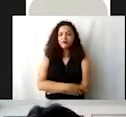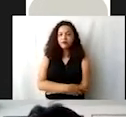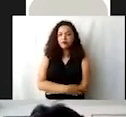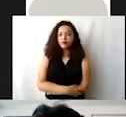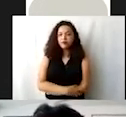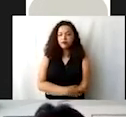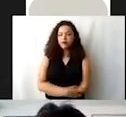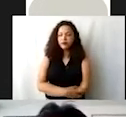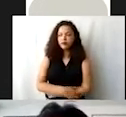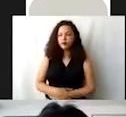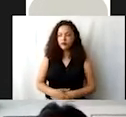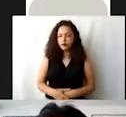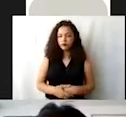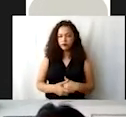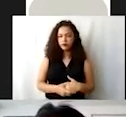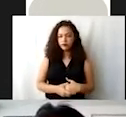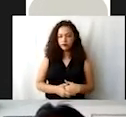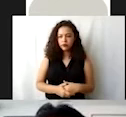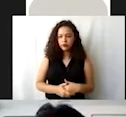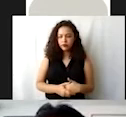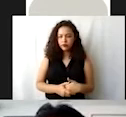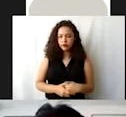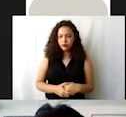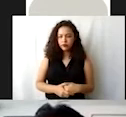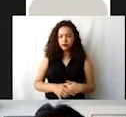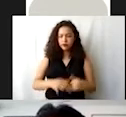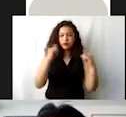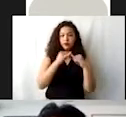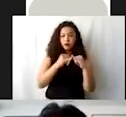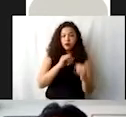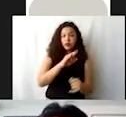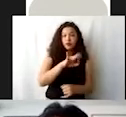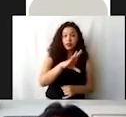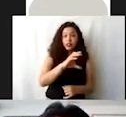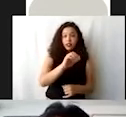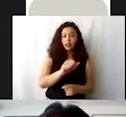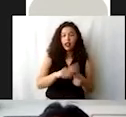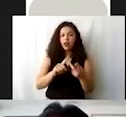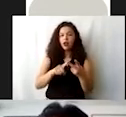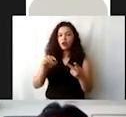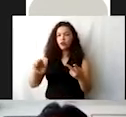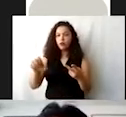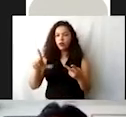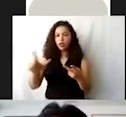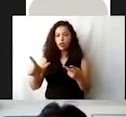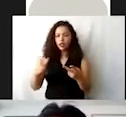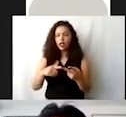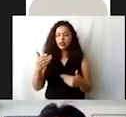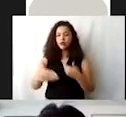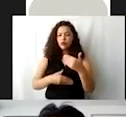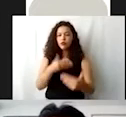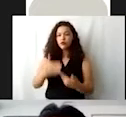y la institución, la persona física o moral, está sujeta a un proceso de una visita domiciliaria.